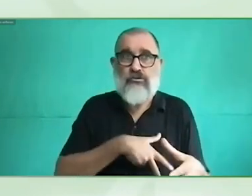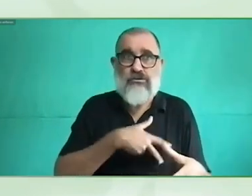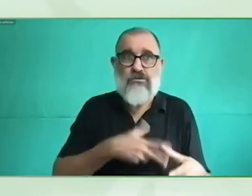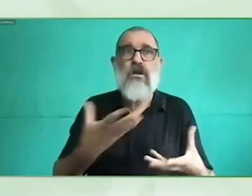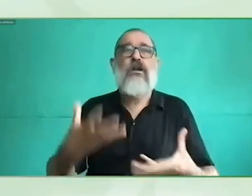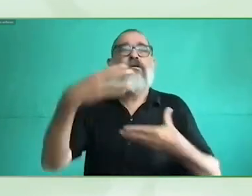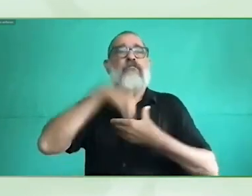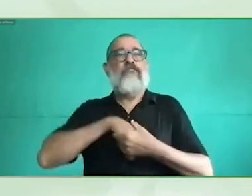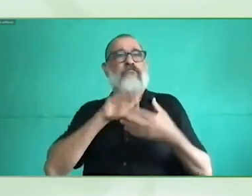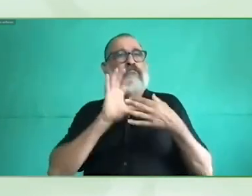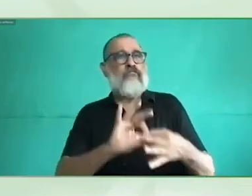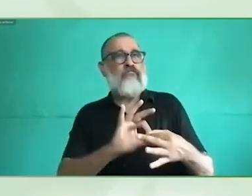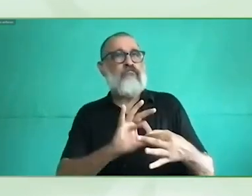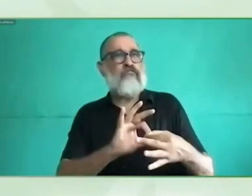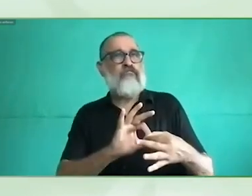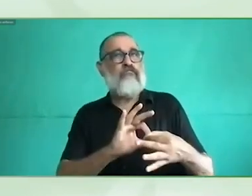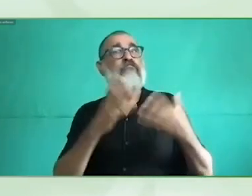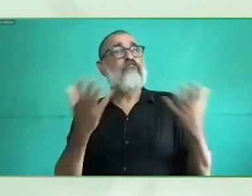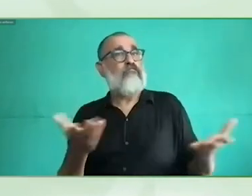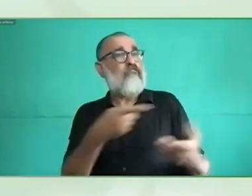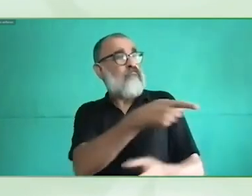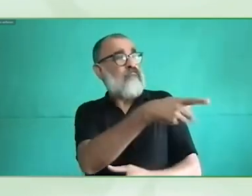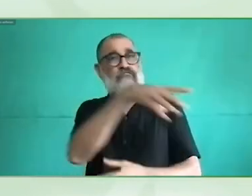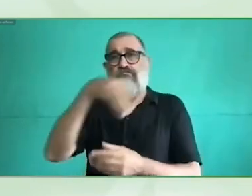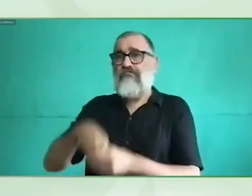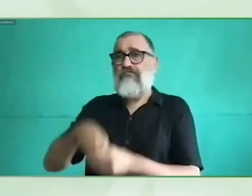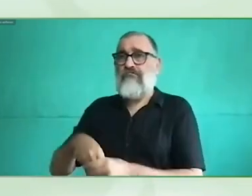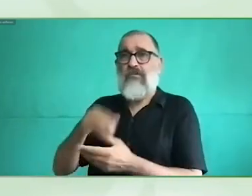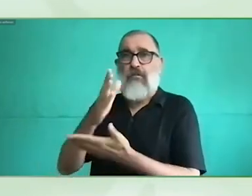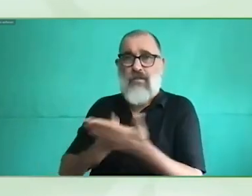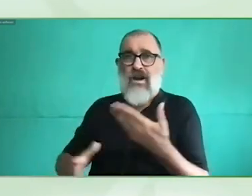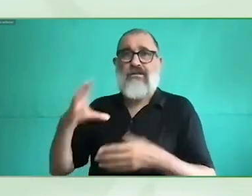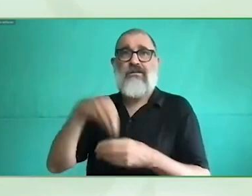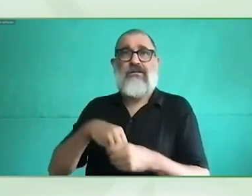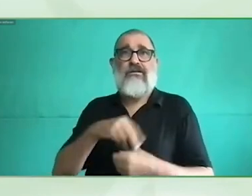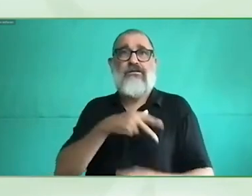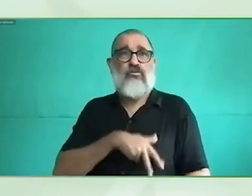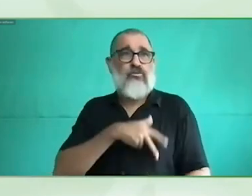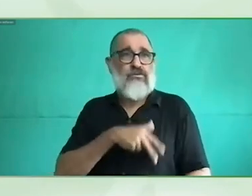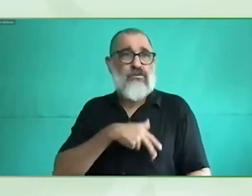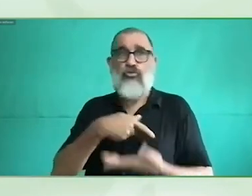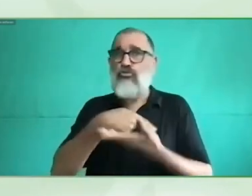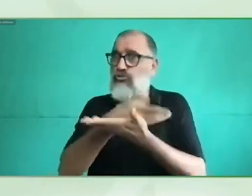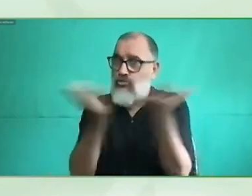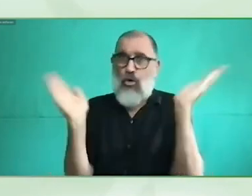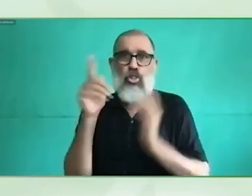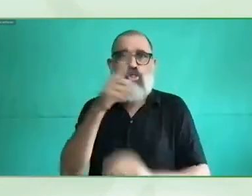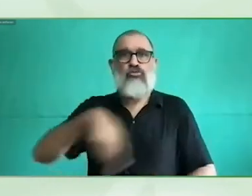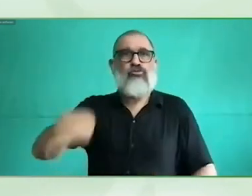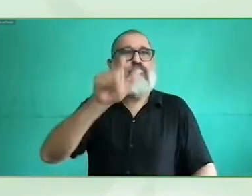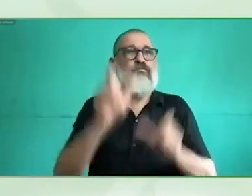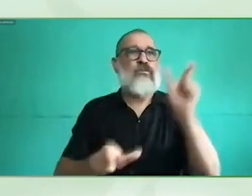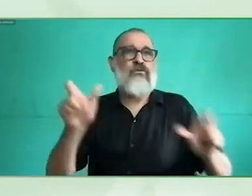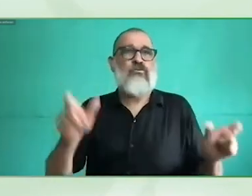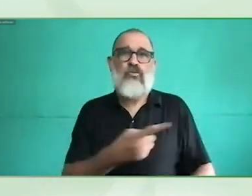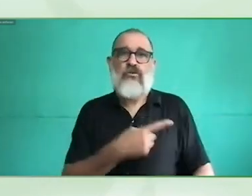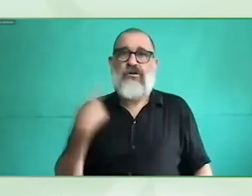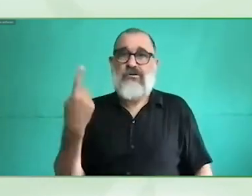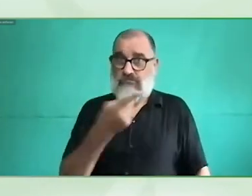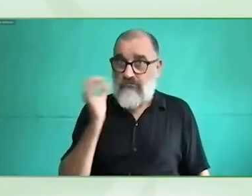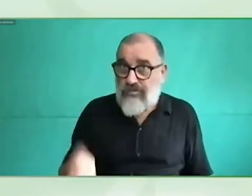independientemente de nuestras particularidades y desde esos diferentes espacios podemos participar